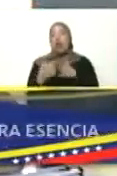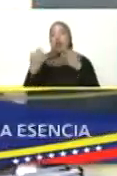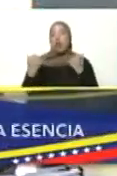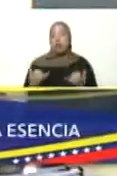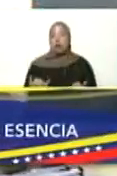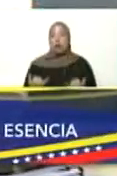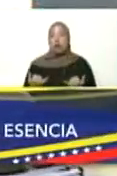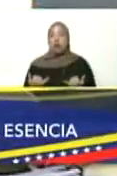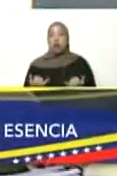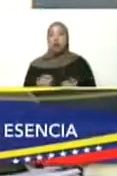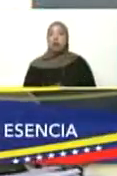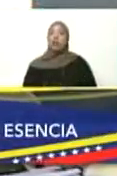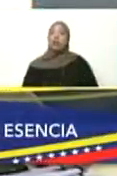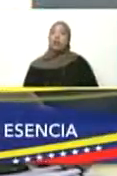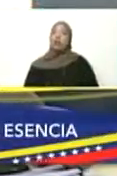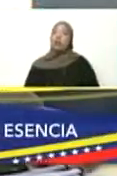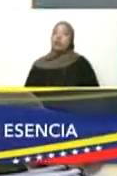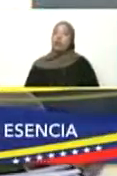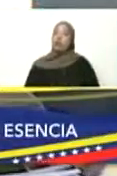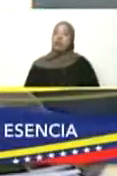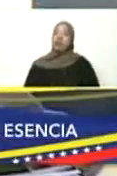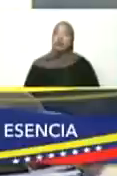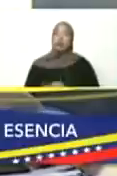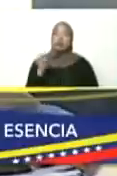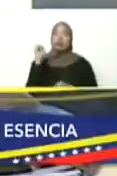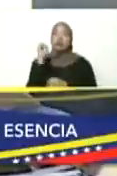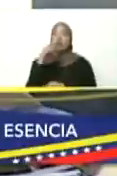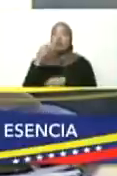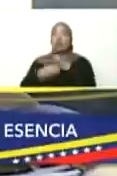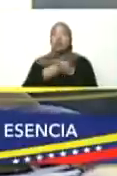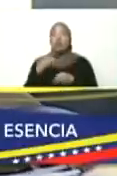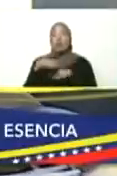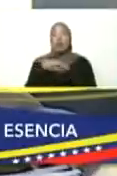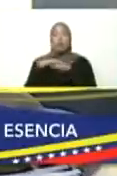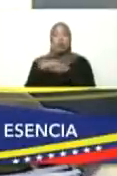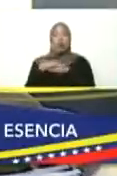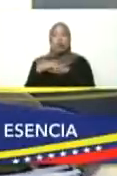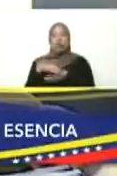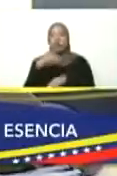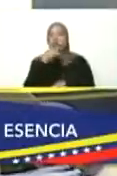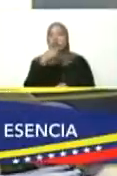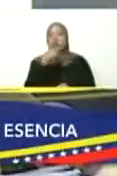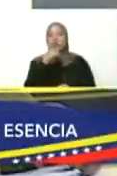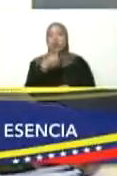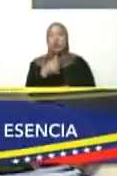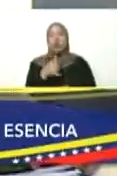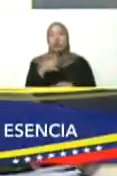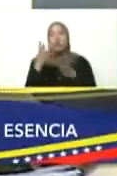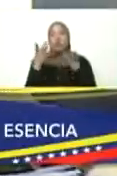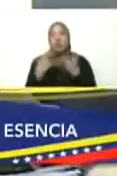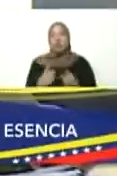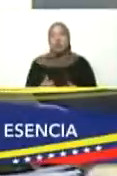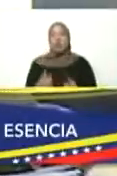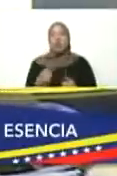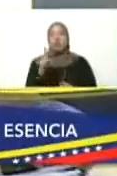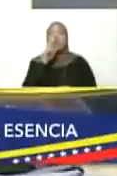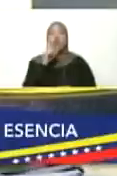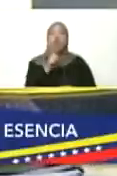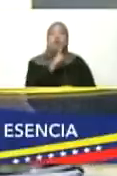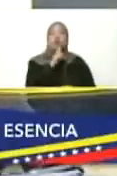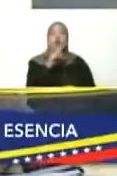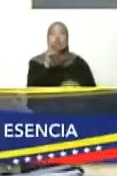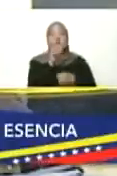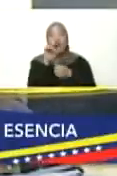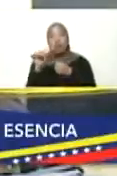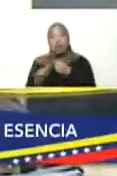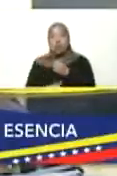también, estábamos en un consejo de ministros. Yo tenía apenas unos días que me habían nombrado vicepresidente